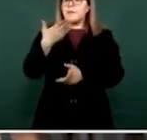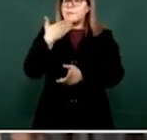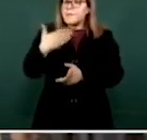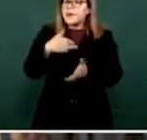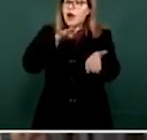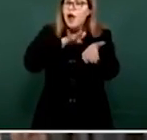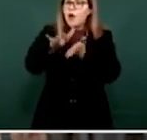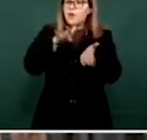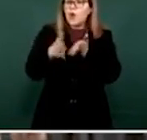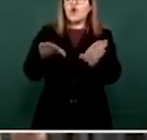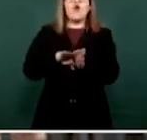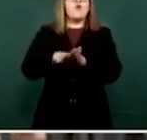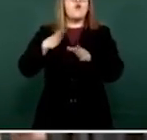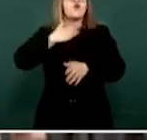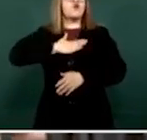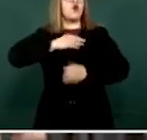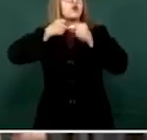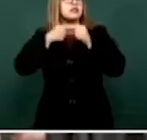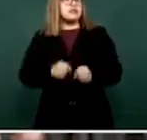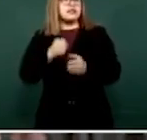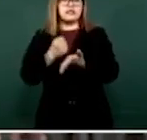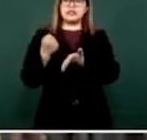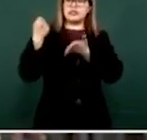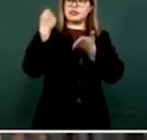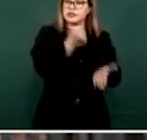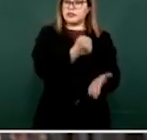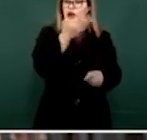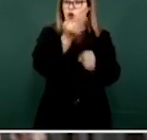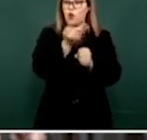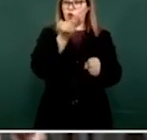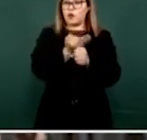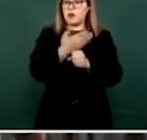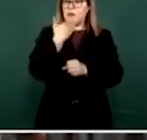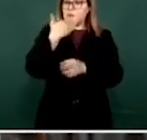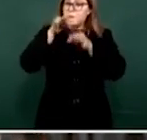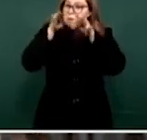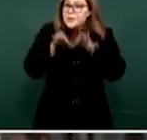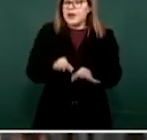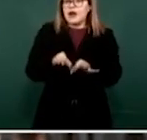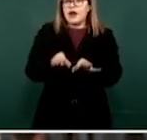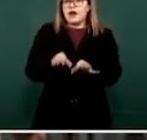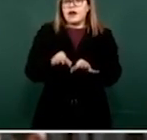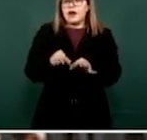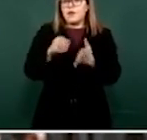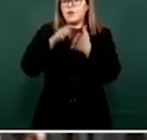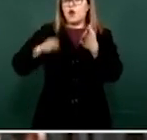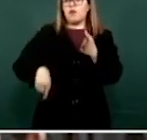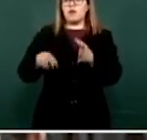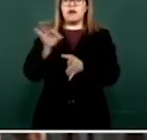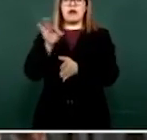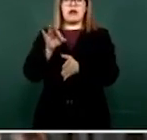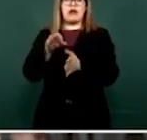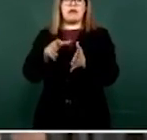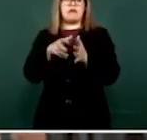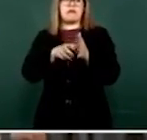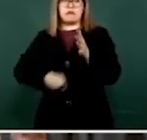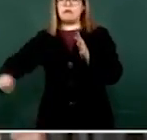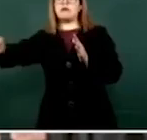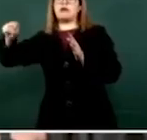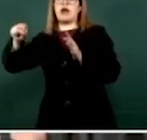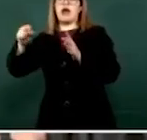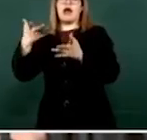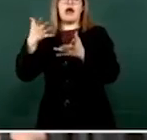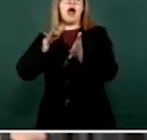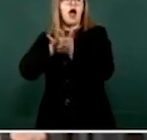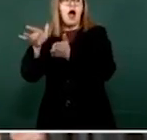tener el potosino de que este recurso que se está invirtiendo se invierte bien y que no va a ir a parar a la campaña de uno de los propietarios